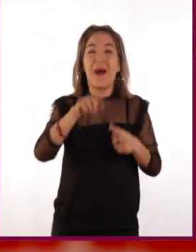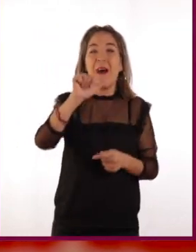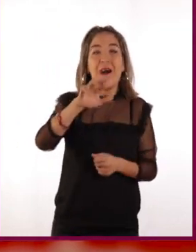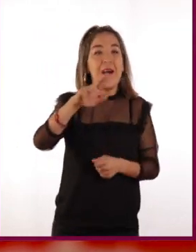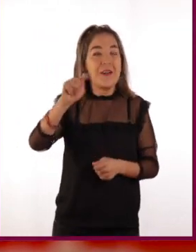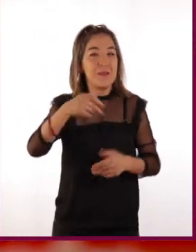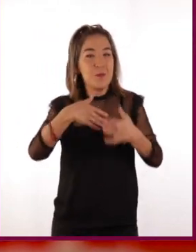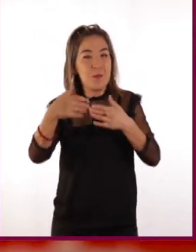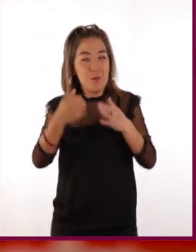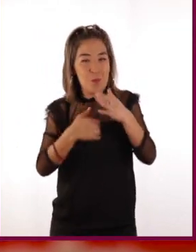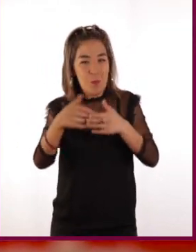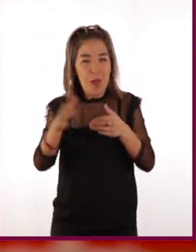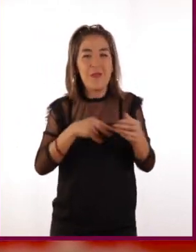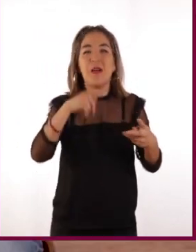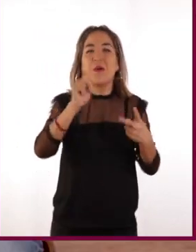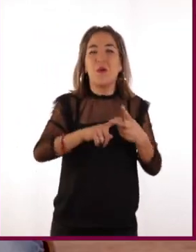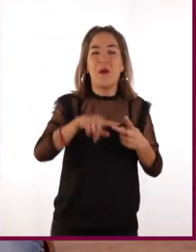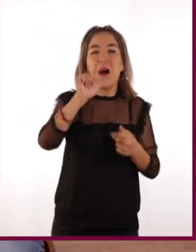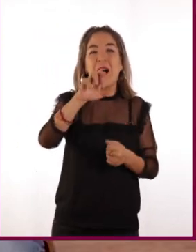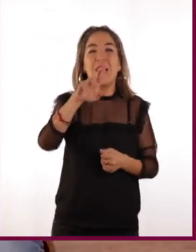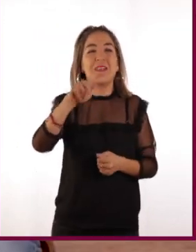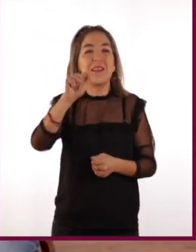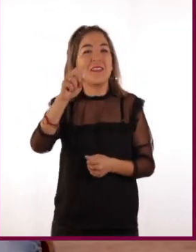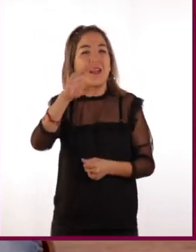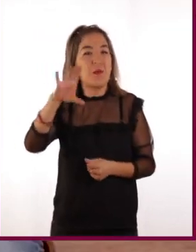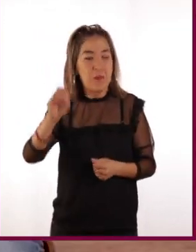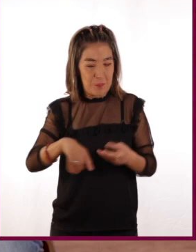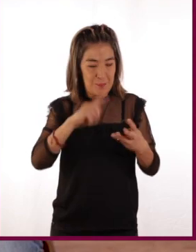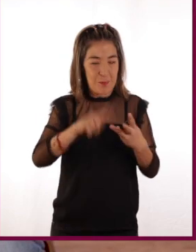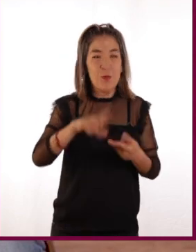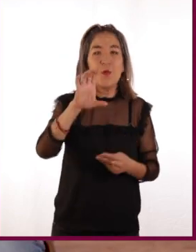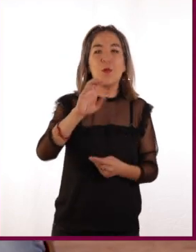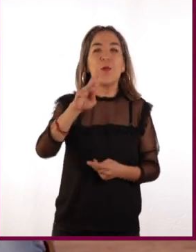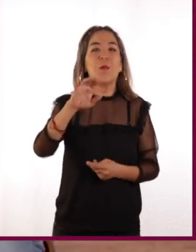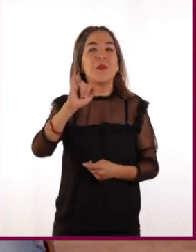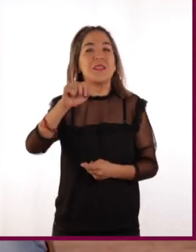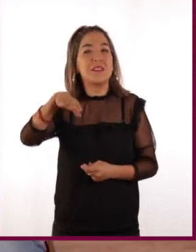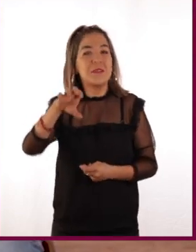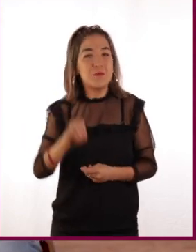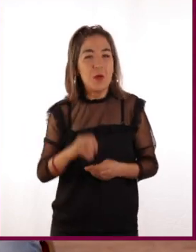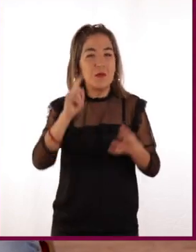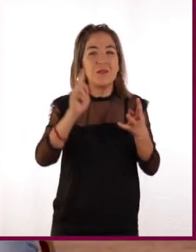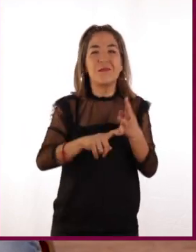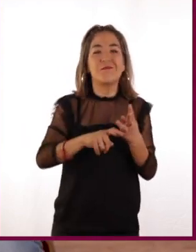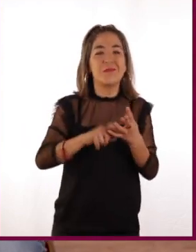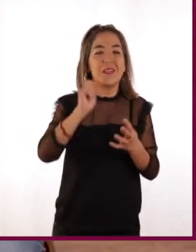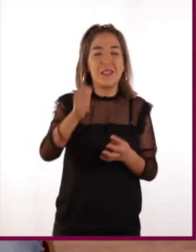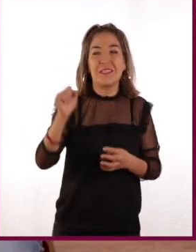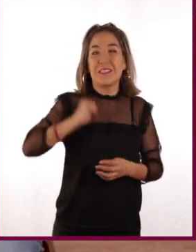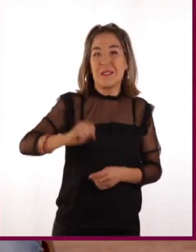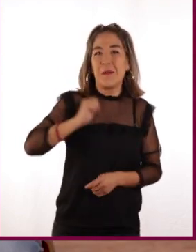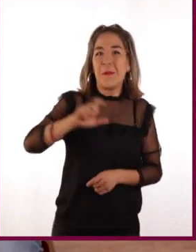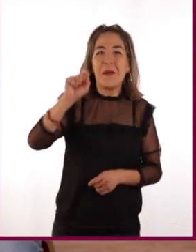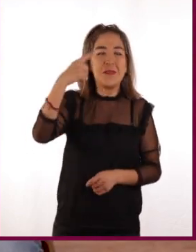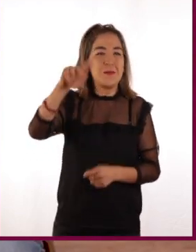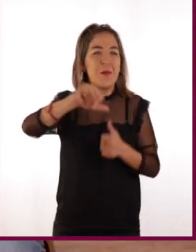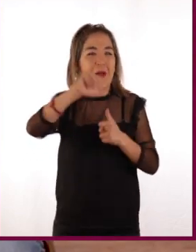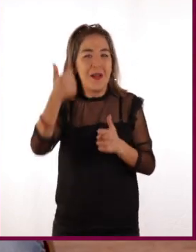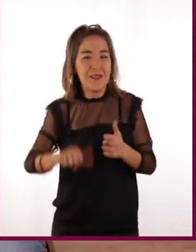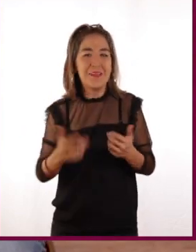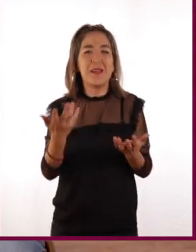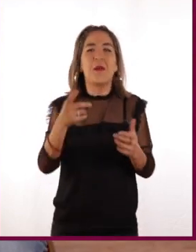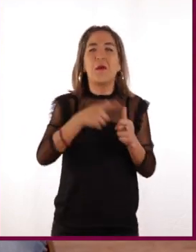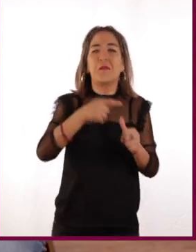ustedes, el Art Nouveau o el Bauhaus. ¿O el Art Deco o el cubismo? O los artistas de origen vienés del siglo